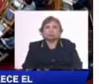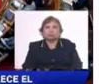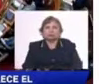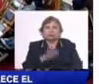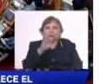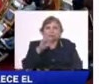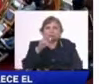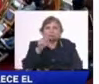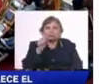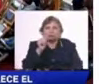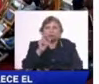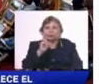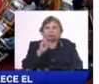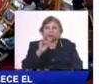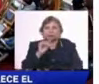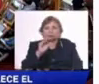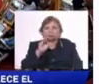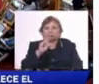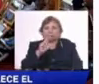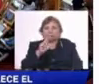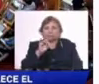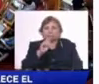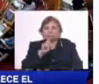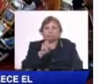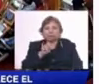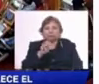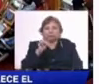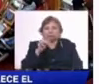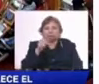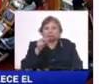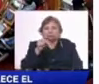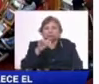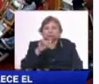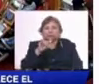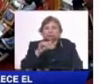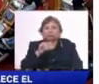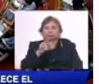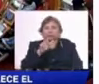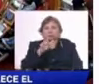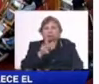Flavio Cruz Mamani, 3 minutos.